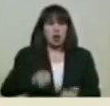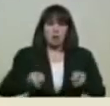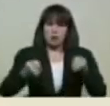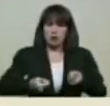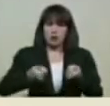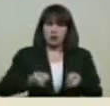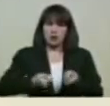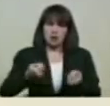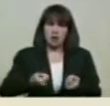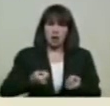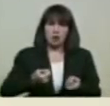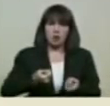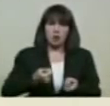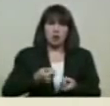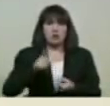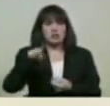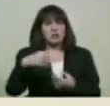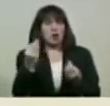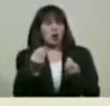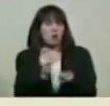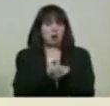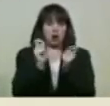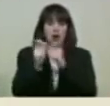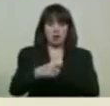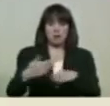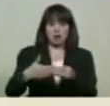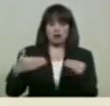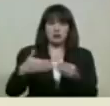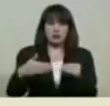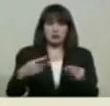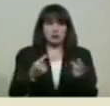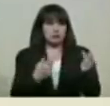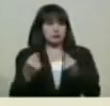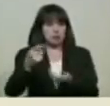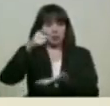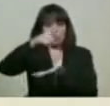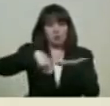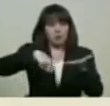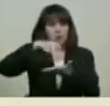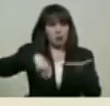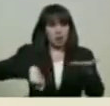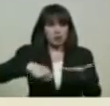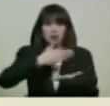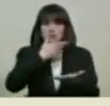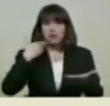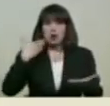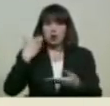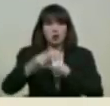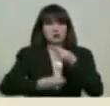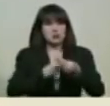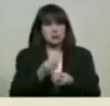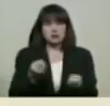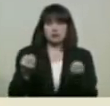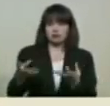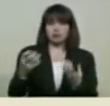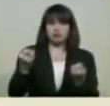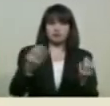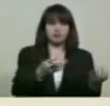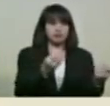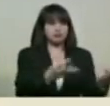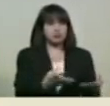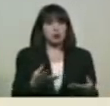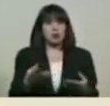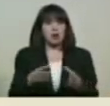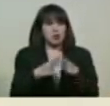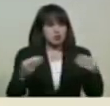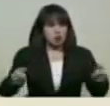y, bueno, la sustitución del dinero en efectivo por puntos de venta que ya se han venido repartiendo estos puntos